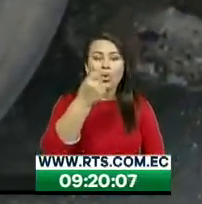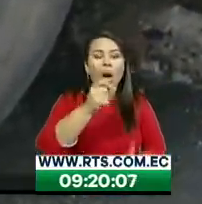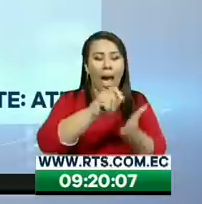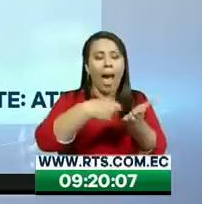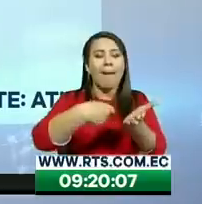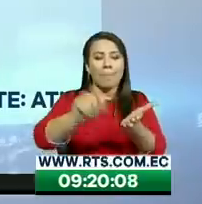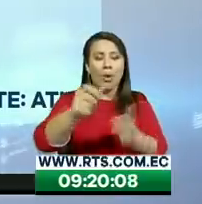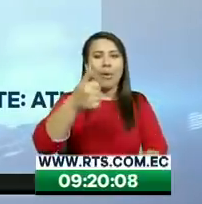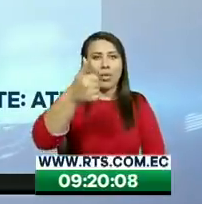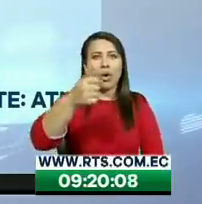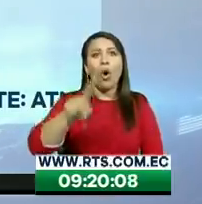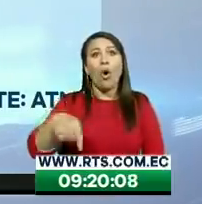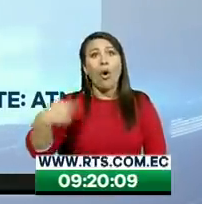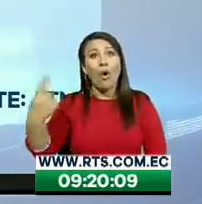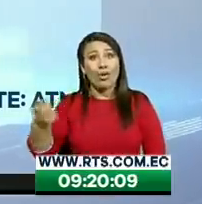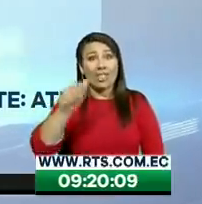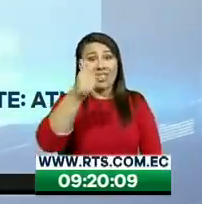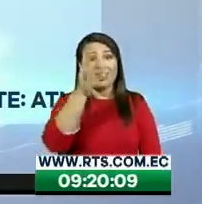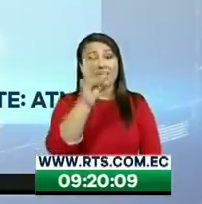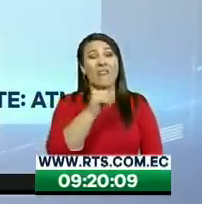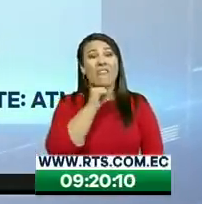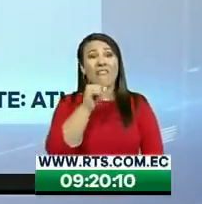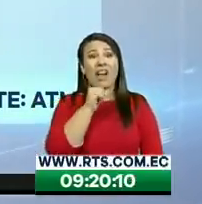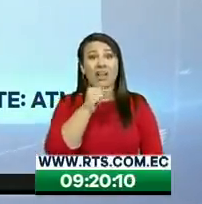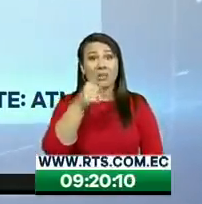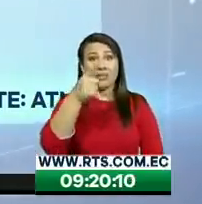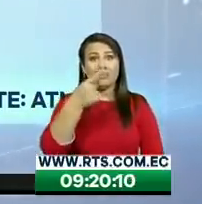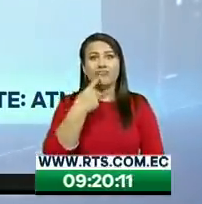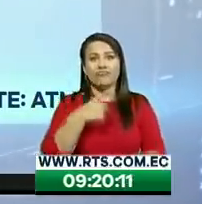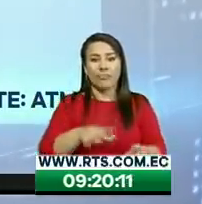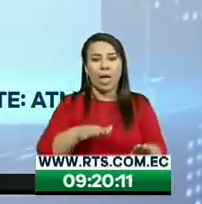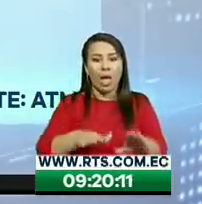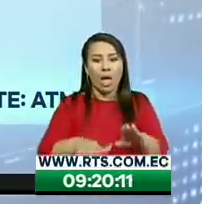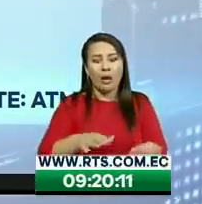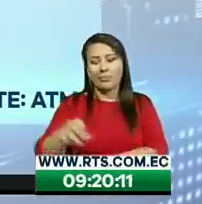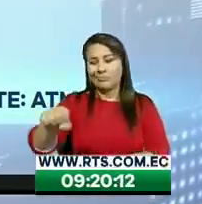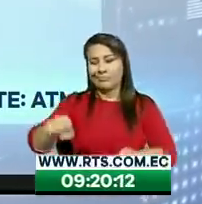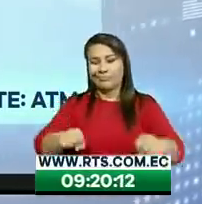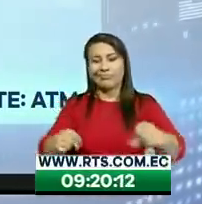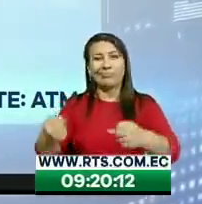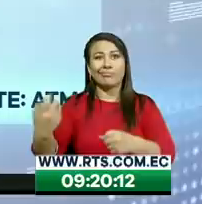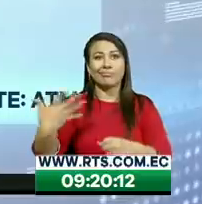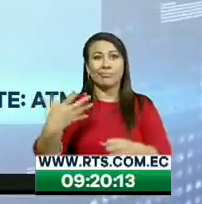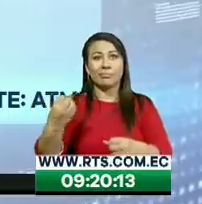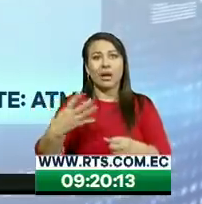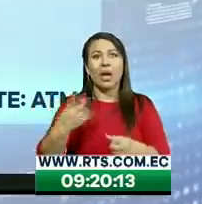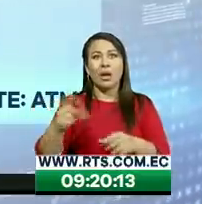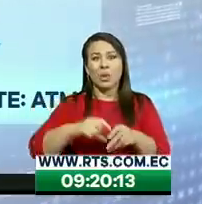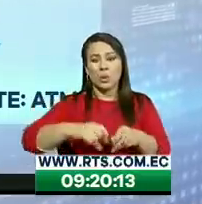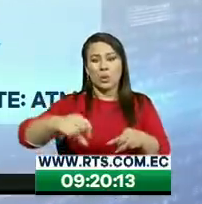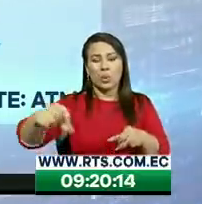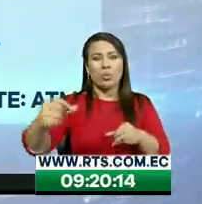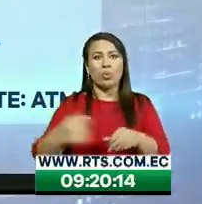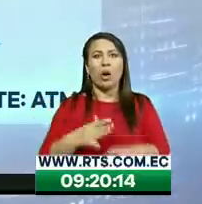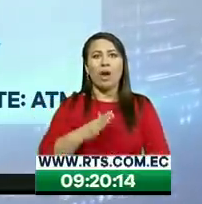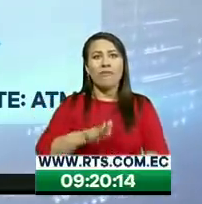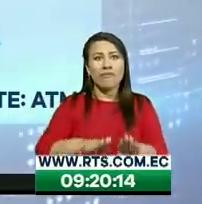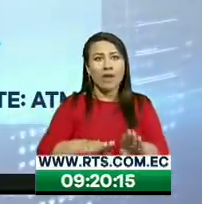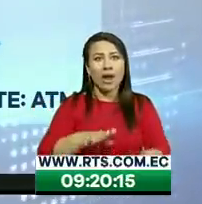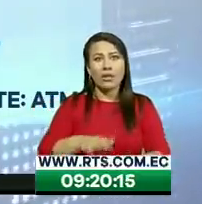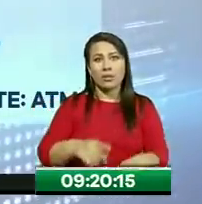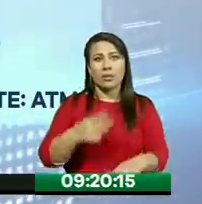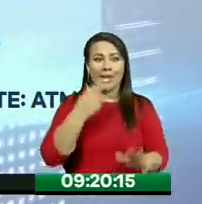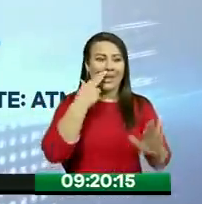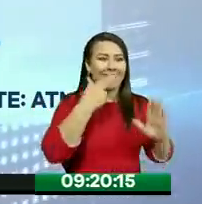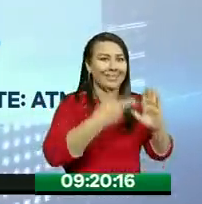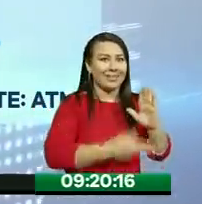Candelilla, acá está el río Mataje. Esta sería una de las rutas que utilizan los grupos narcodelictivos para transportar su producto, que